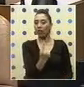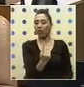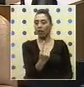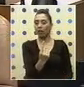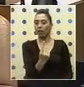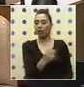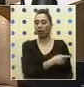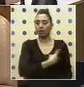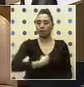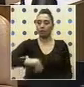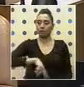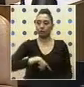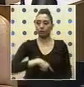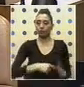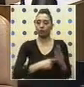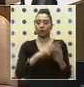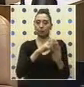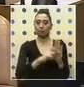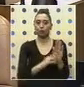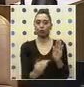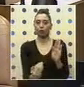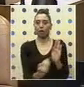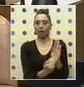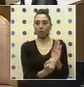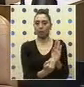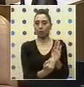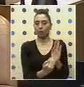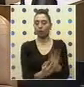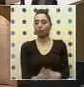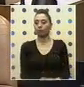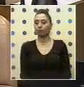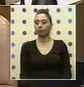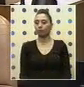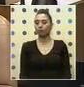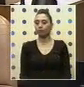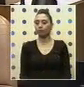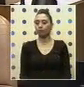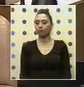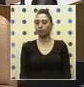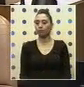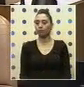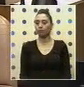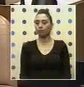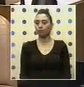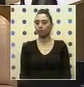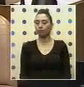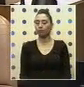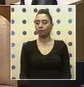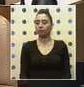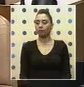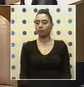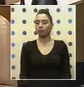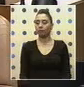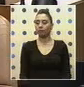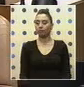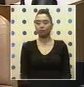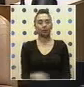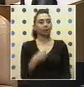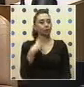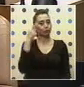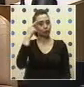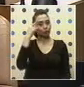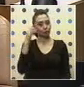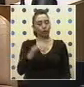a apoyar este proyecto. Y yo creo que era la inclinación con que veníamos todos los